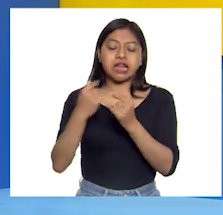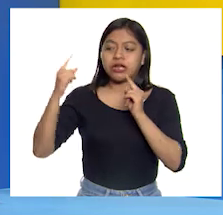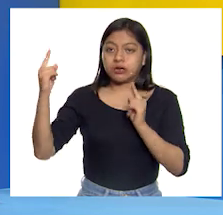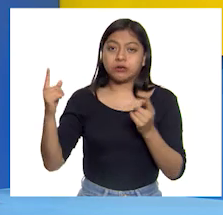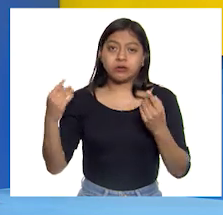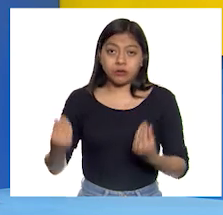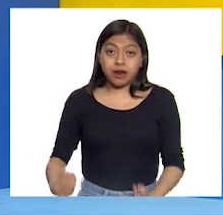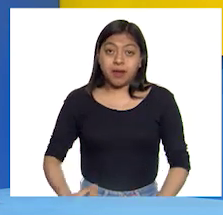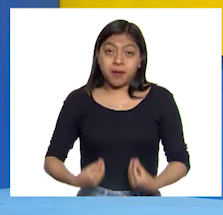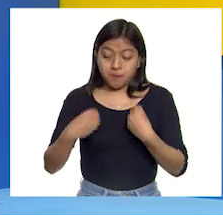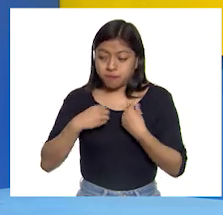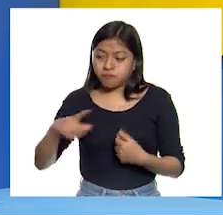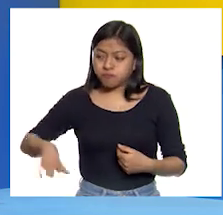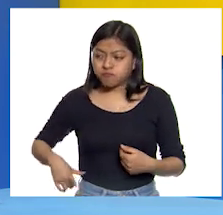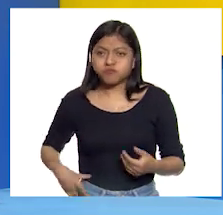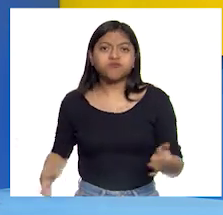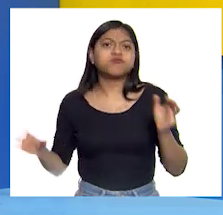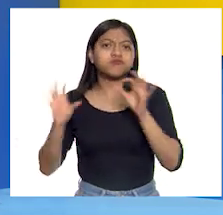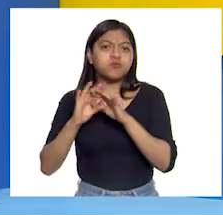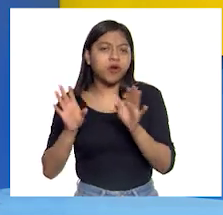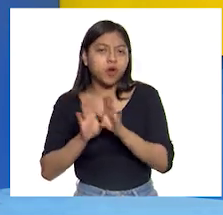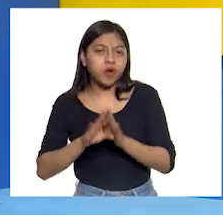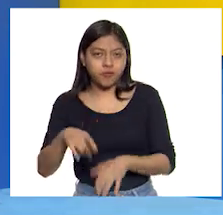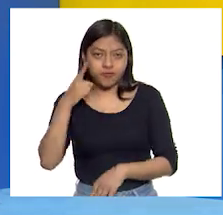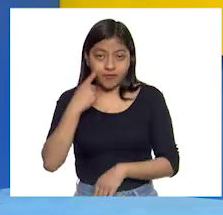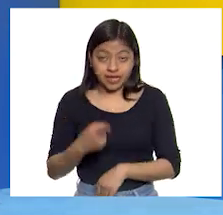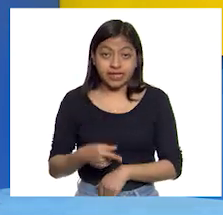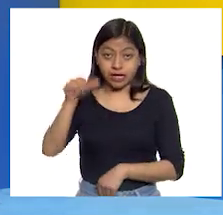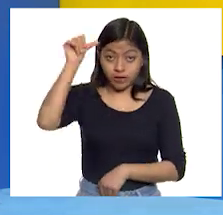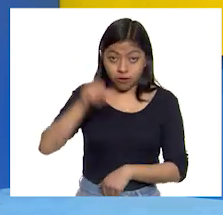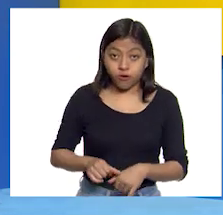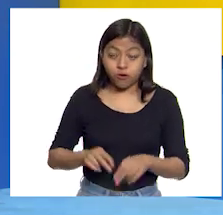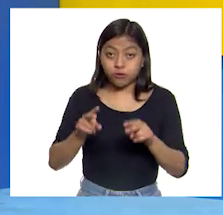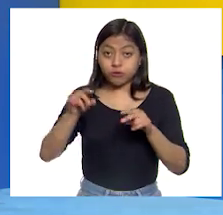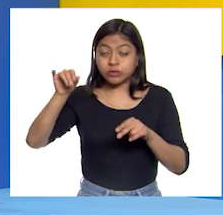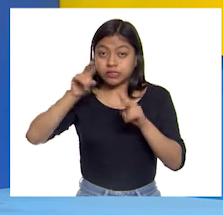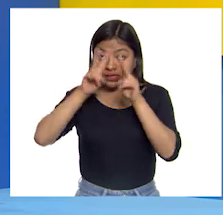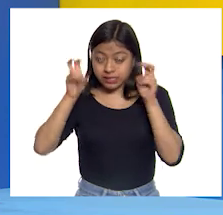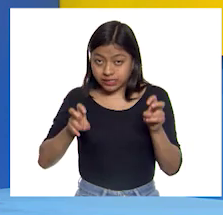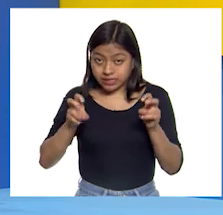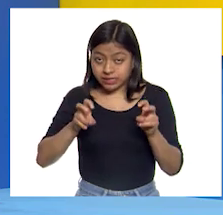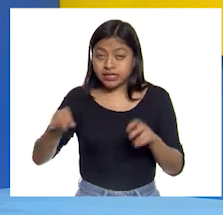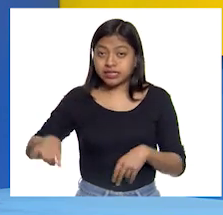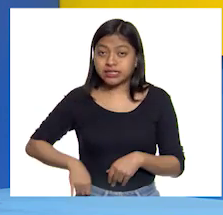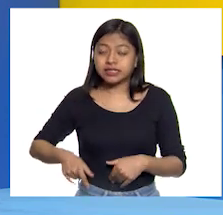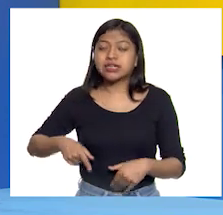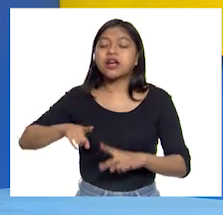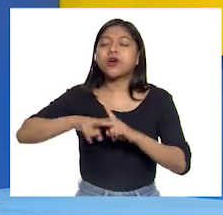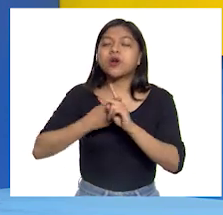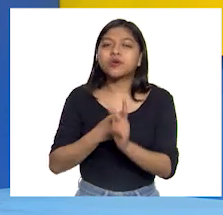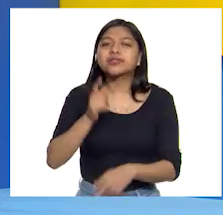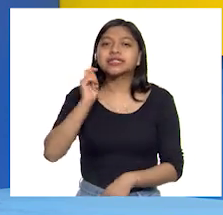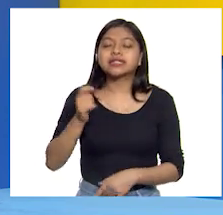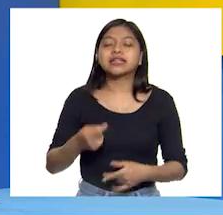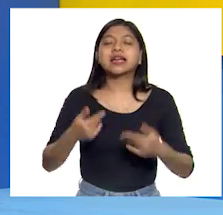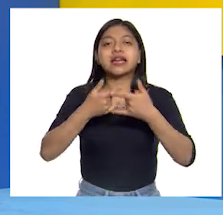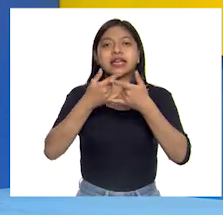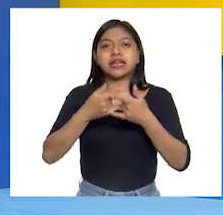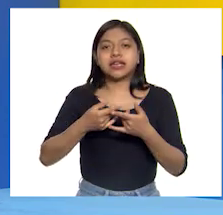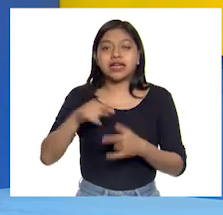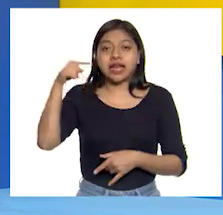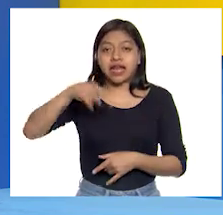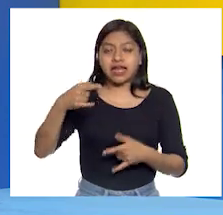esta y el Estado. Y para adentrarnos en este periodo, he traído un fragmento de una novela corta que se llama Las batallas